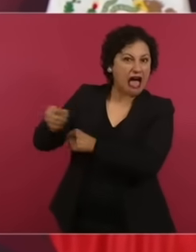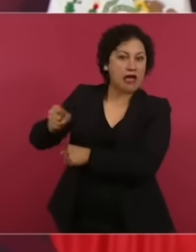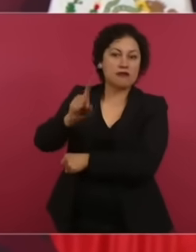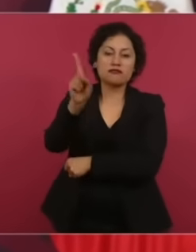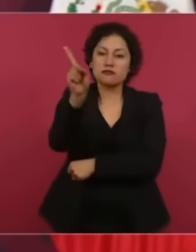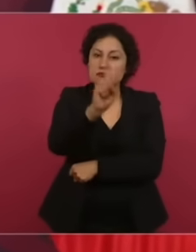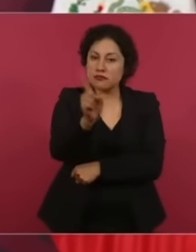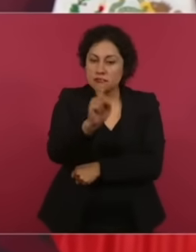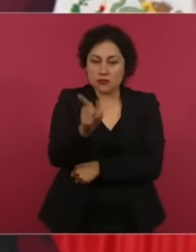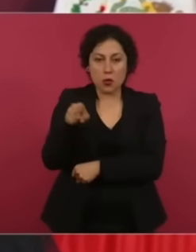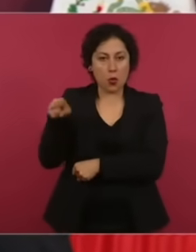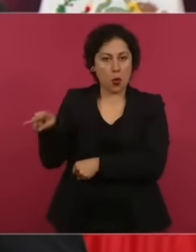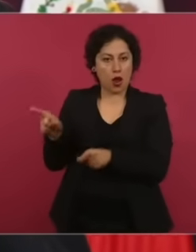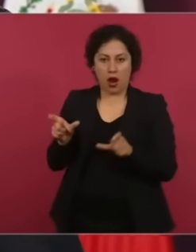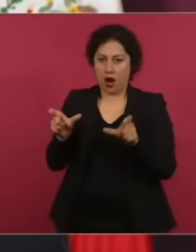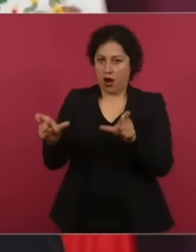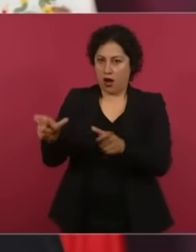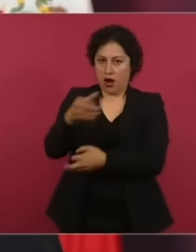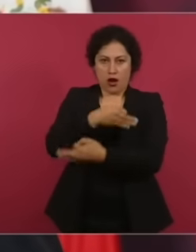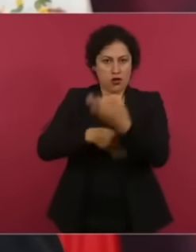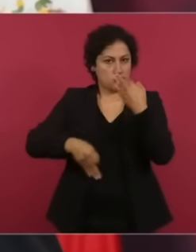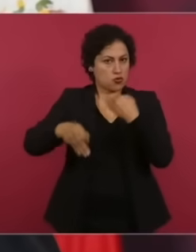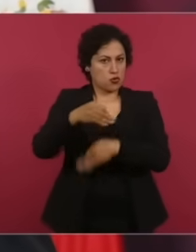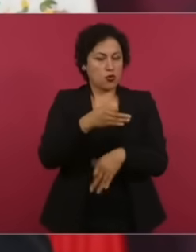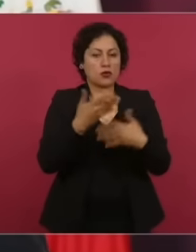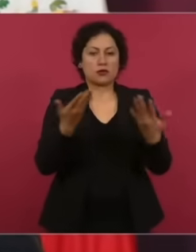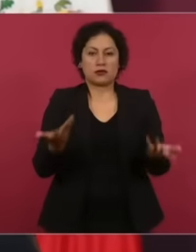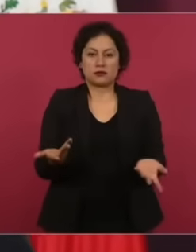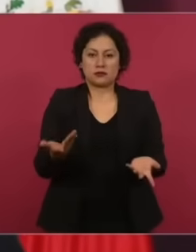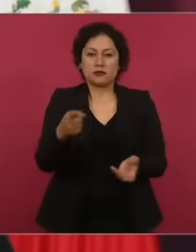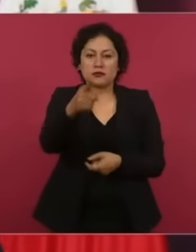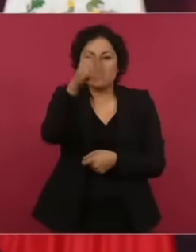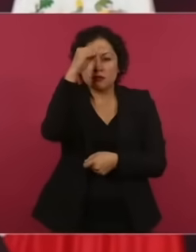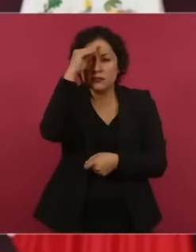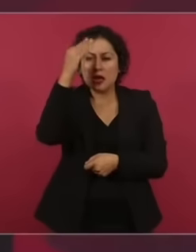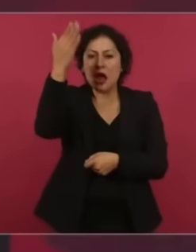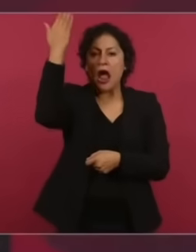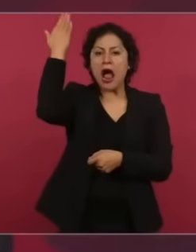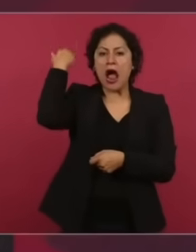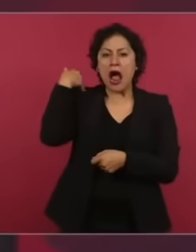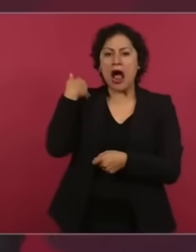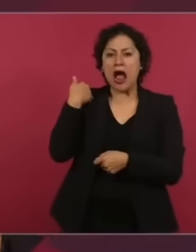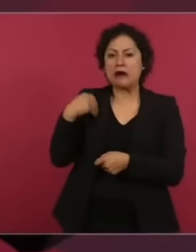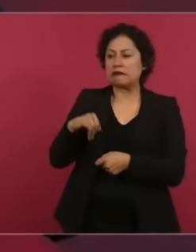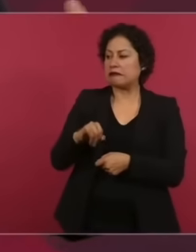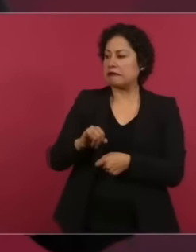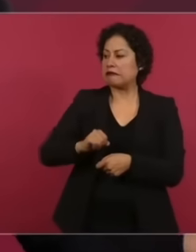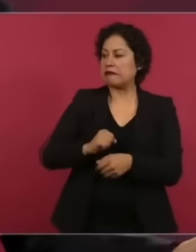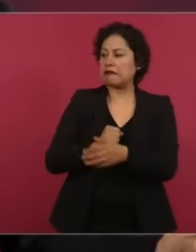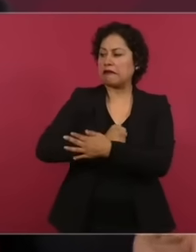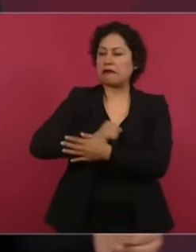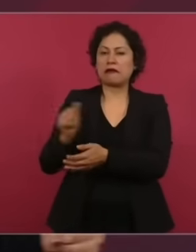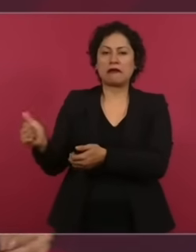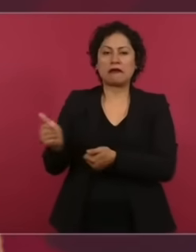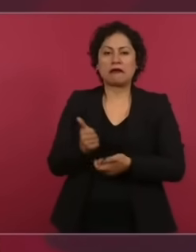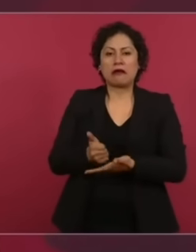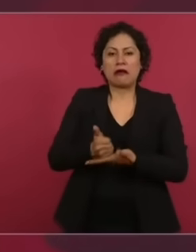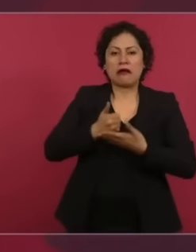ni es para, como era antes, castigar a unos y proteger a